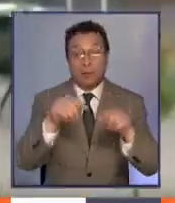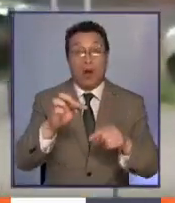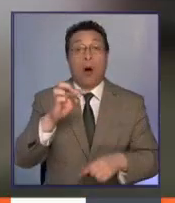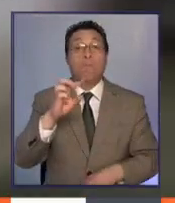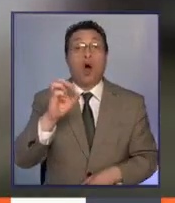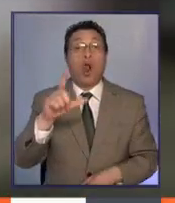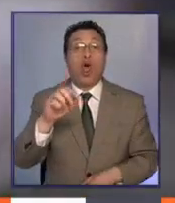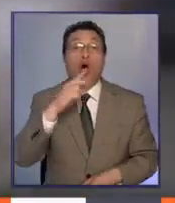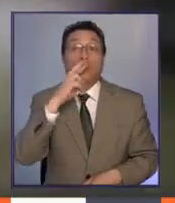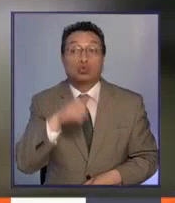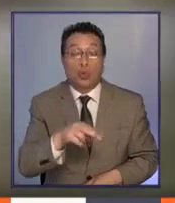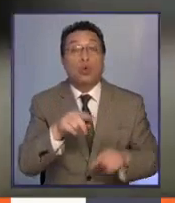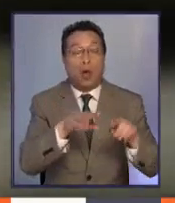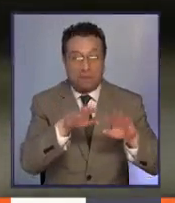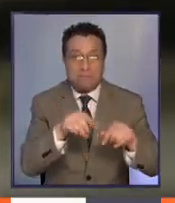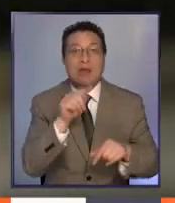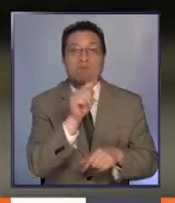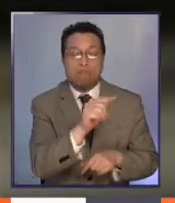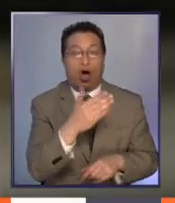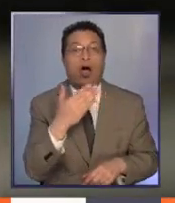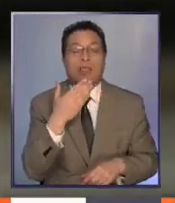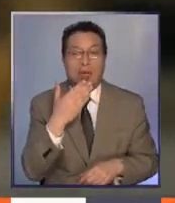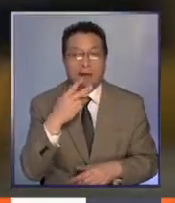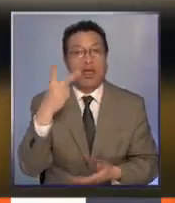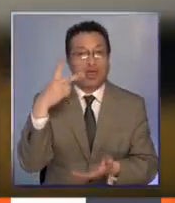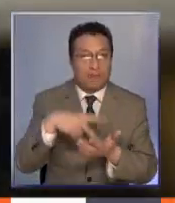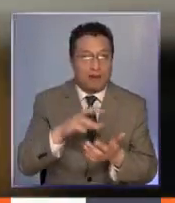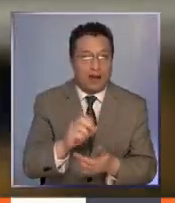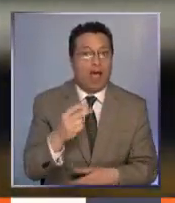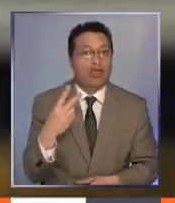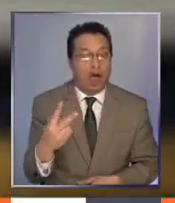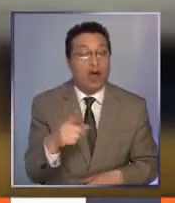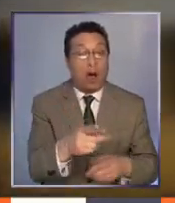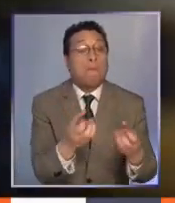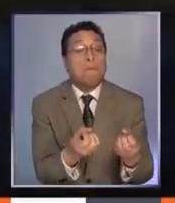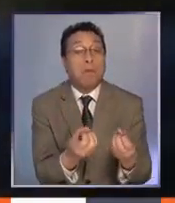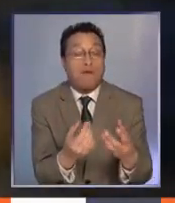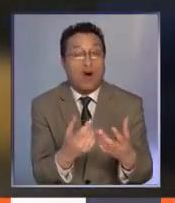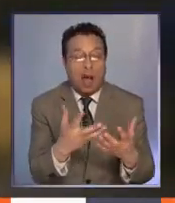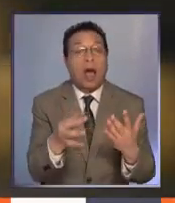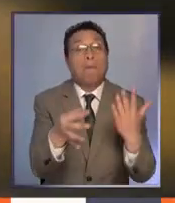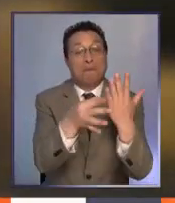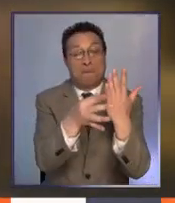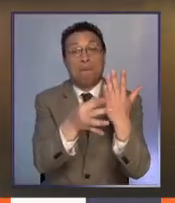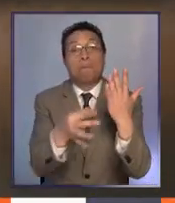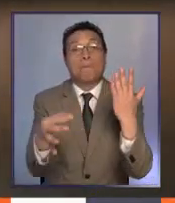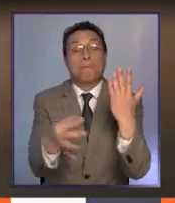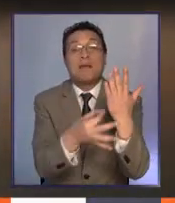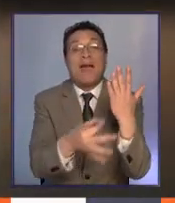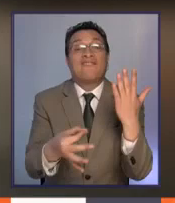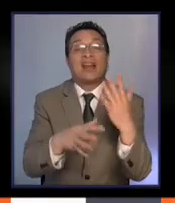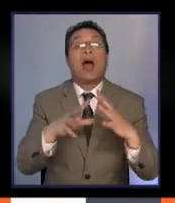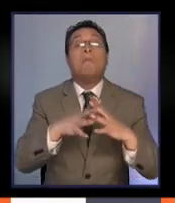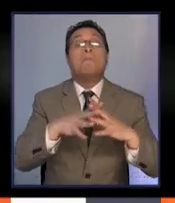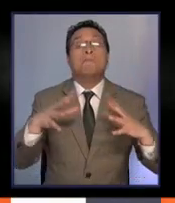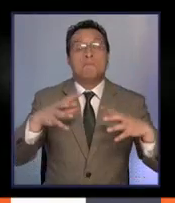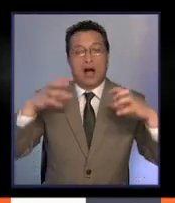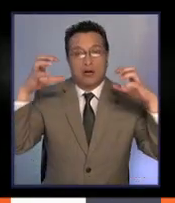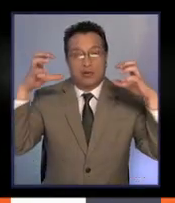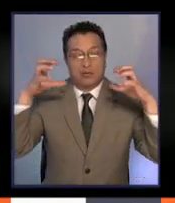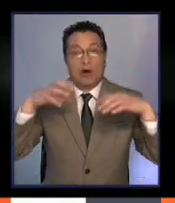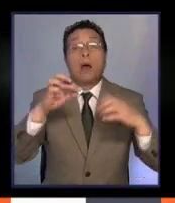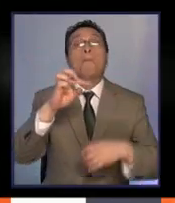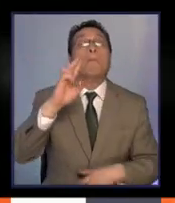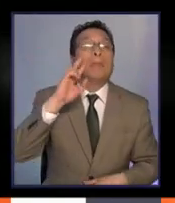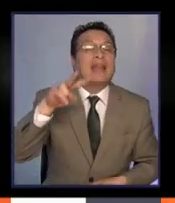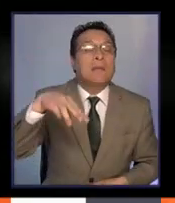están generando las mismas condiciones que en 2002 y que provocaron una primavera más lluviosa de lo habitual. Esa similitud